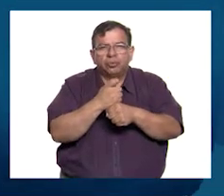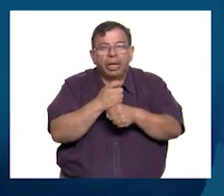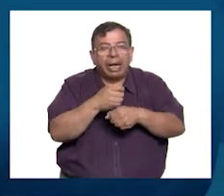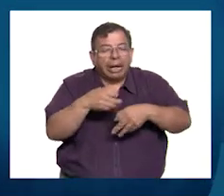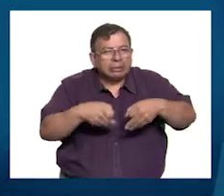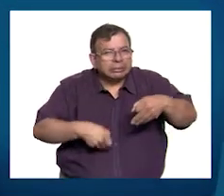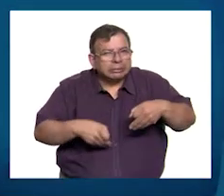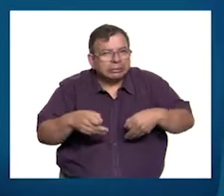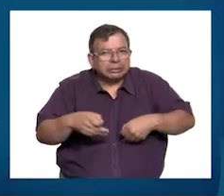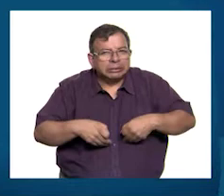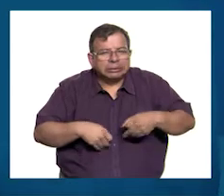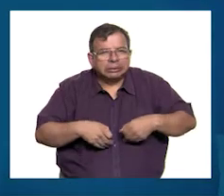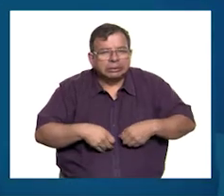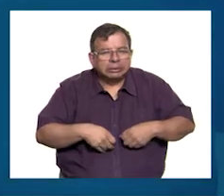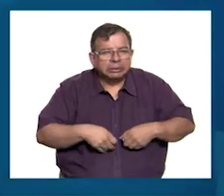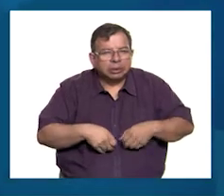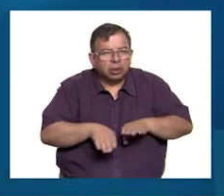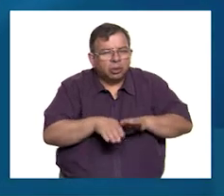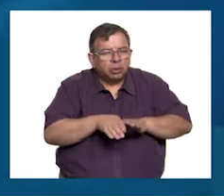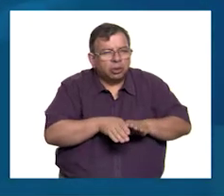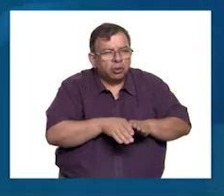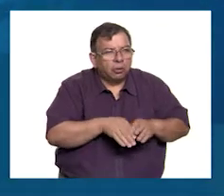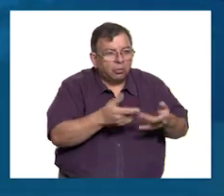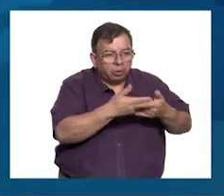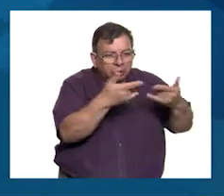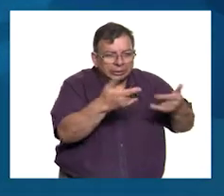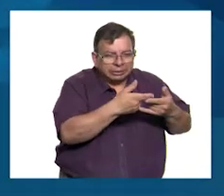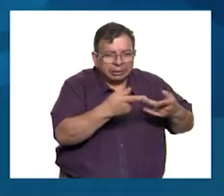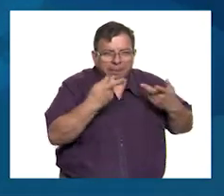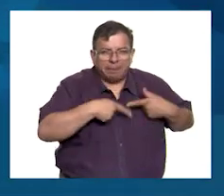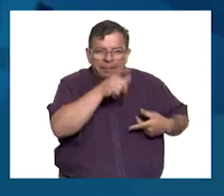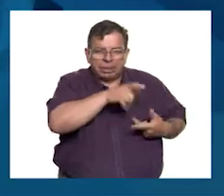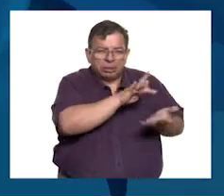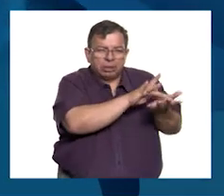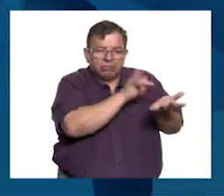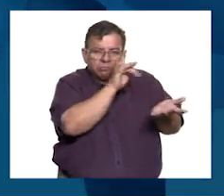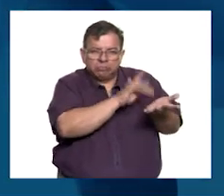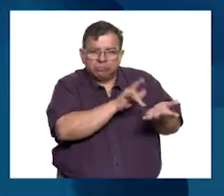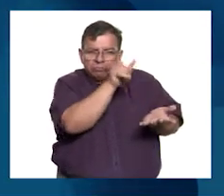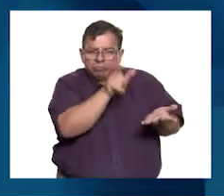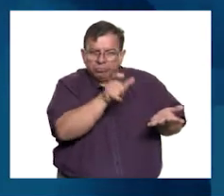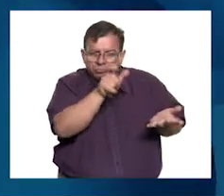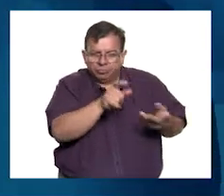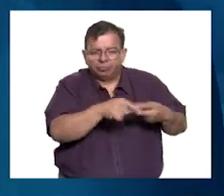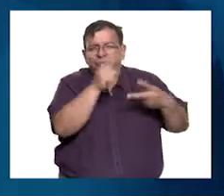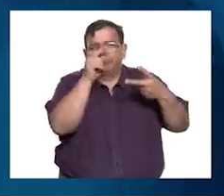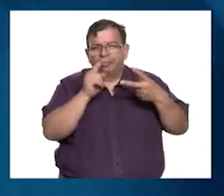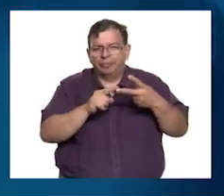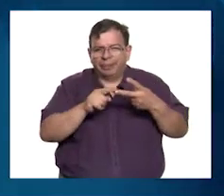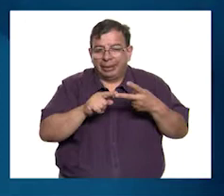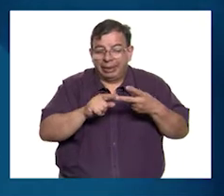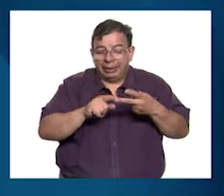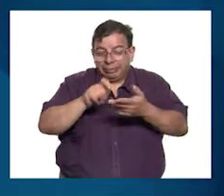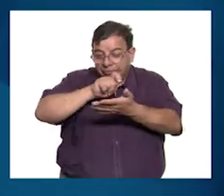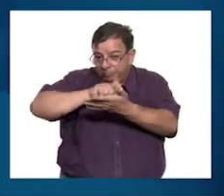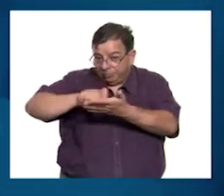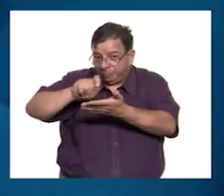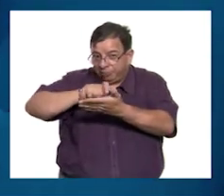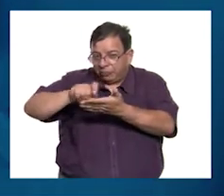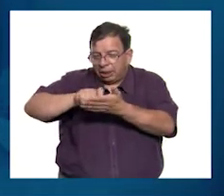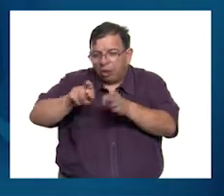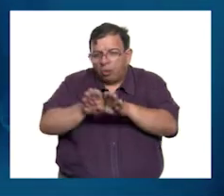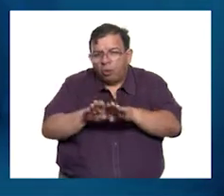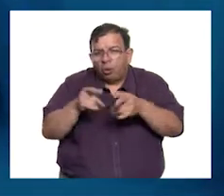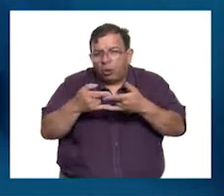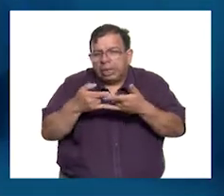en los personajes de uno o varios textos narrativos. El siguiente, que su guión presente una historia que les